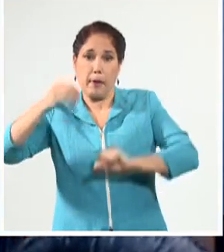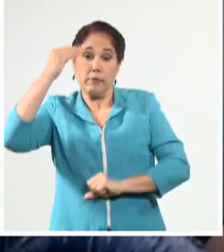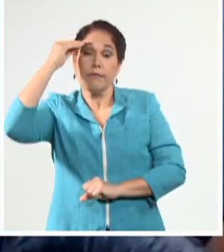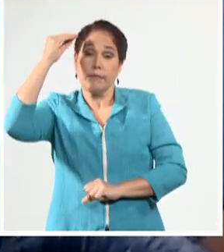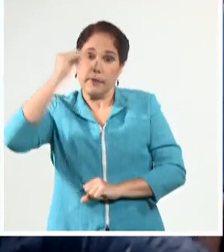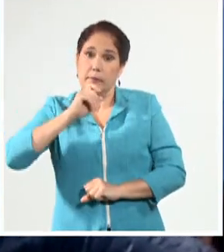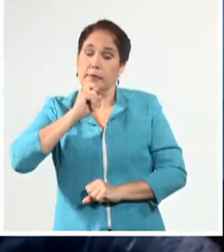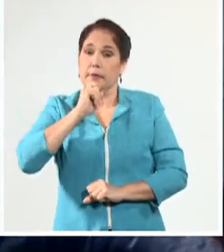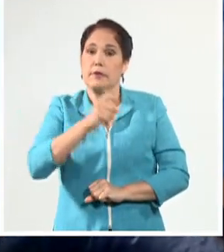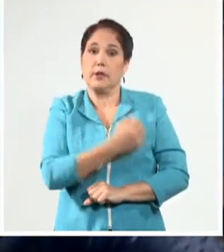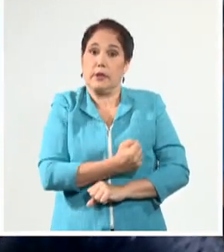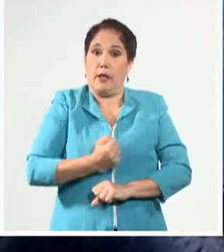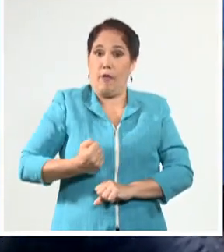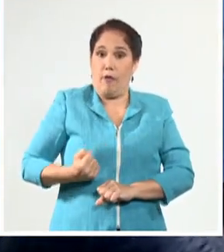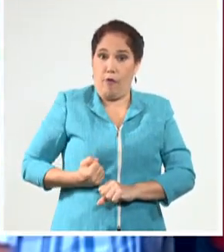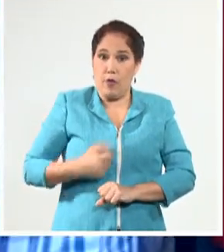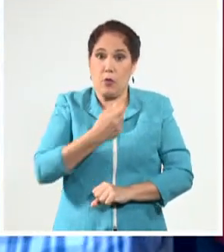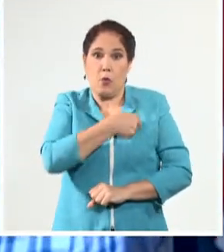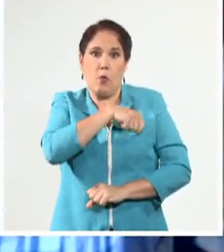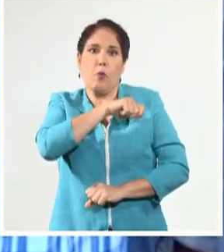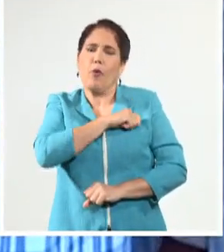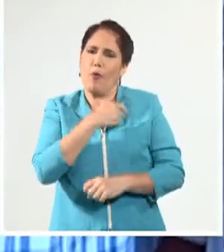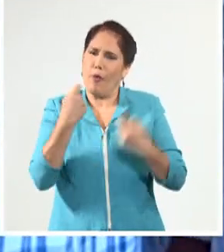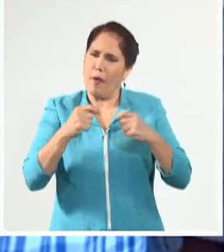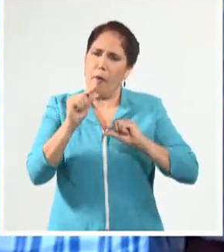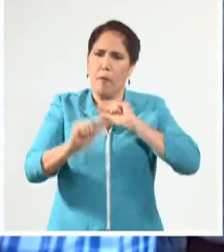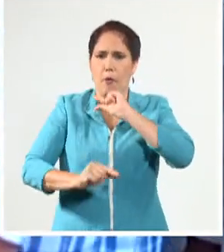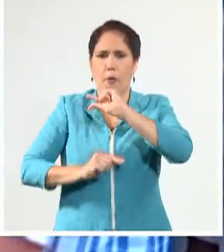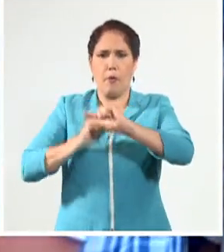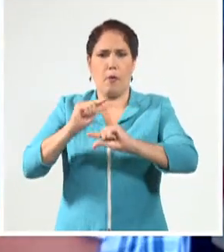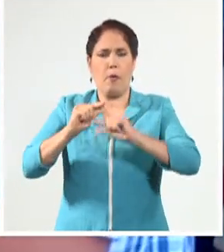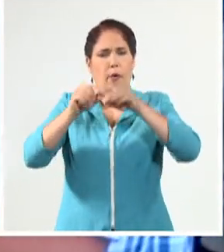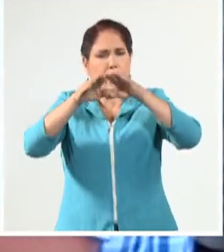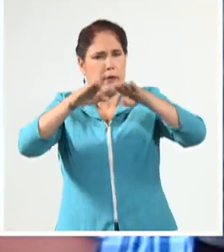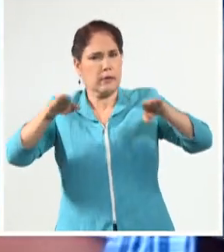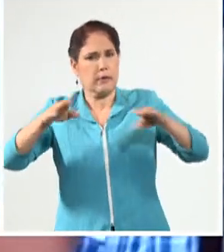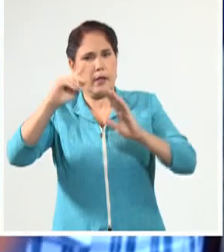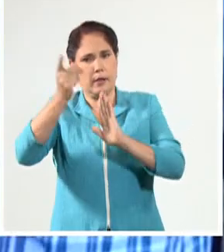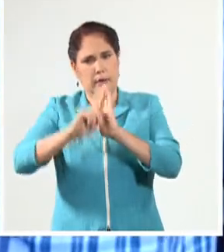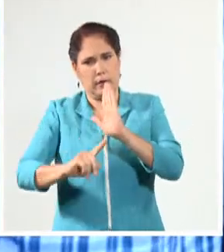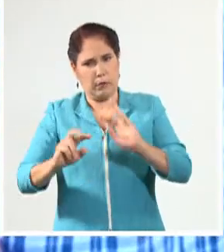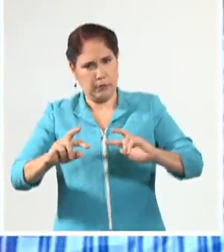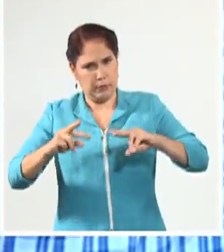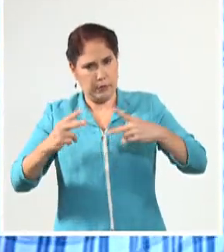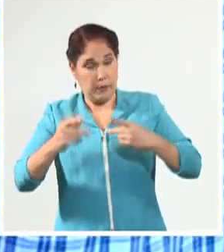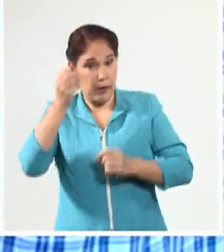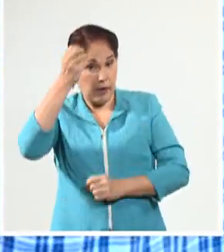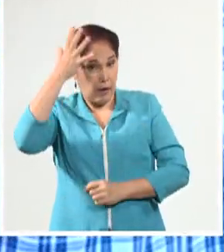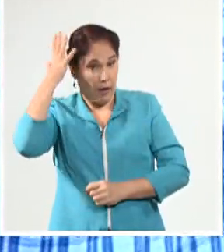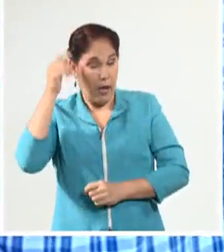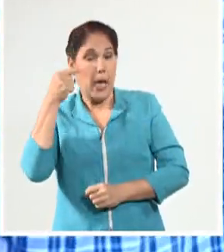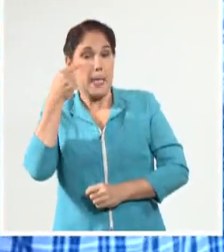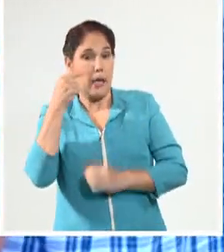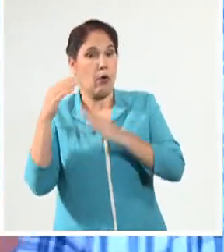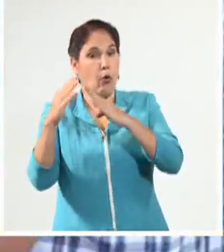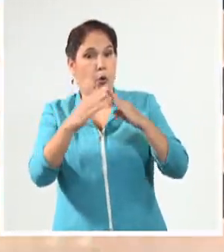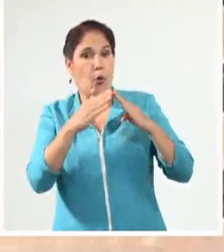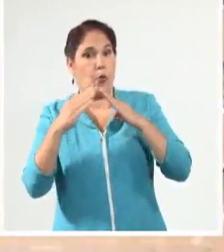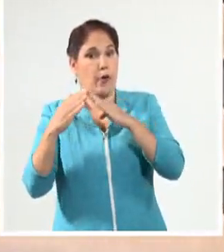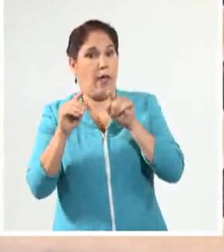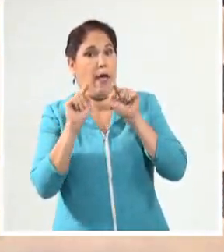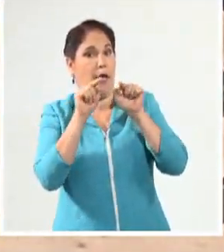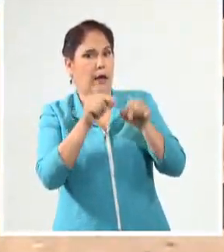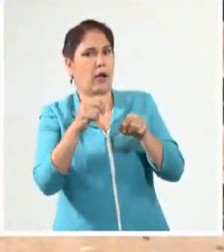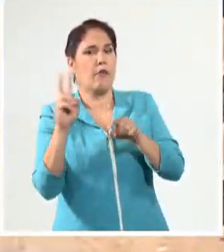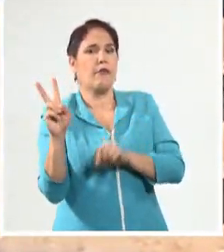y los esfuerzos que se llevan a cabo para alcanzar gradualmente su estabilidad el mandatario llegó también hasta la comunidad del níspero donde